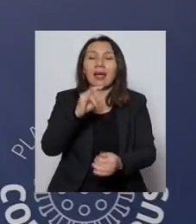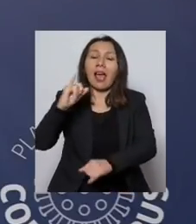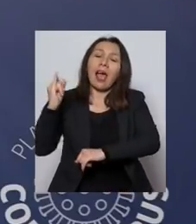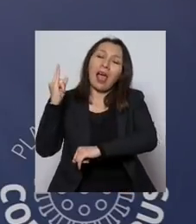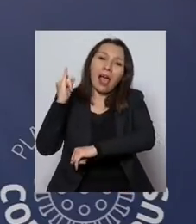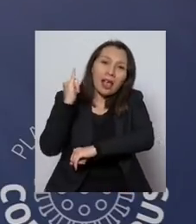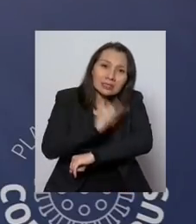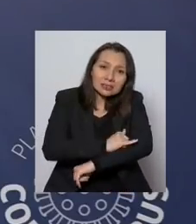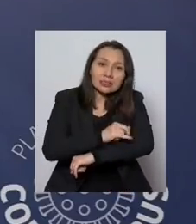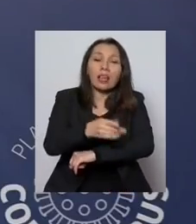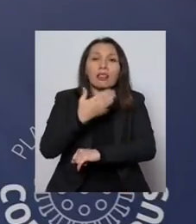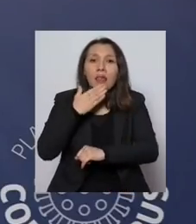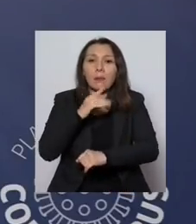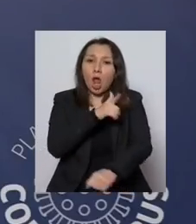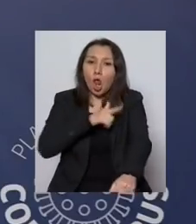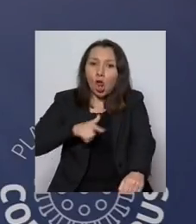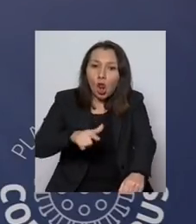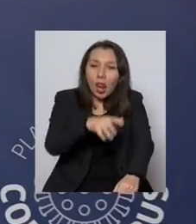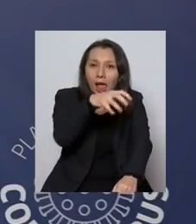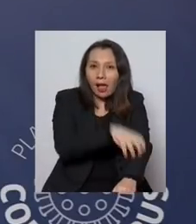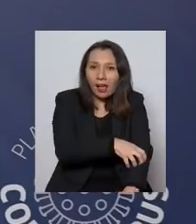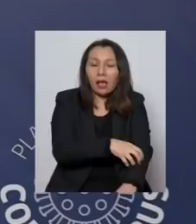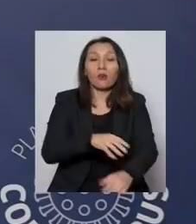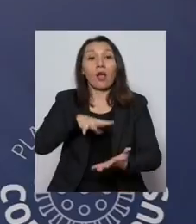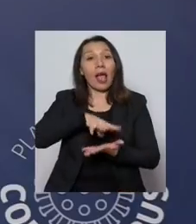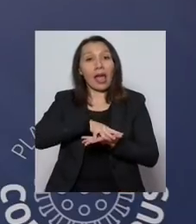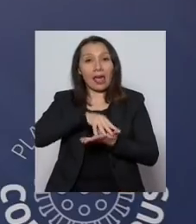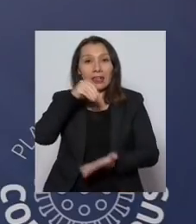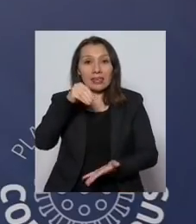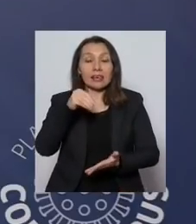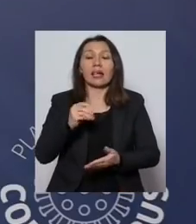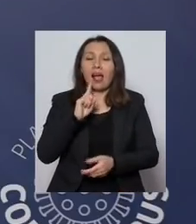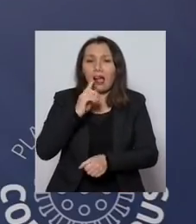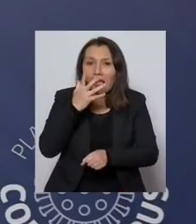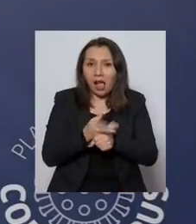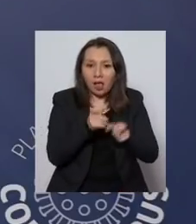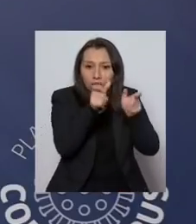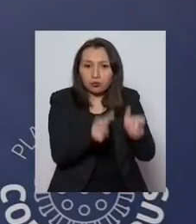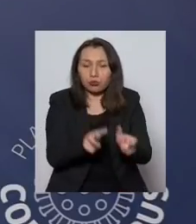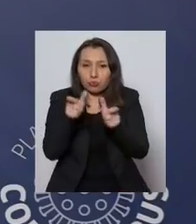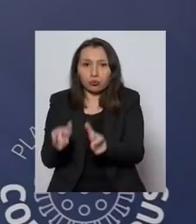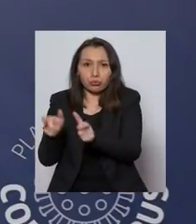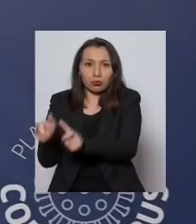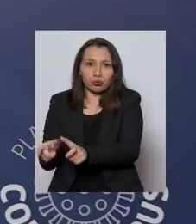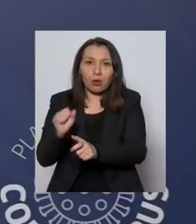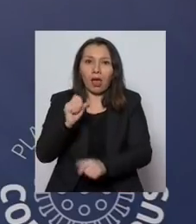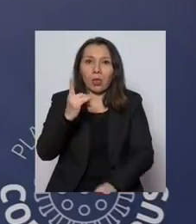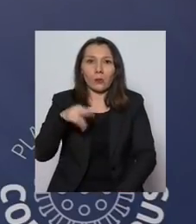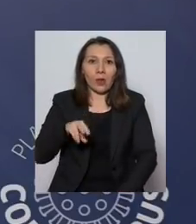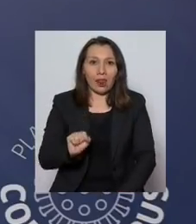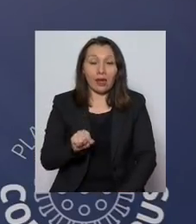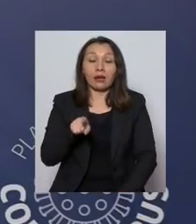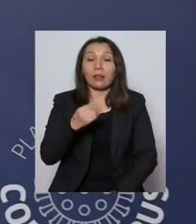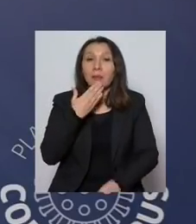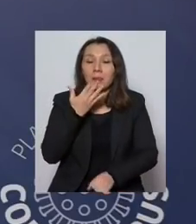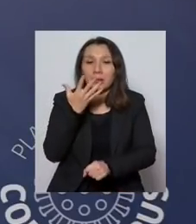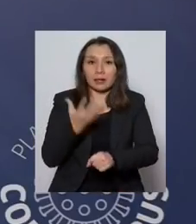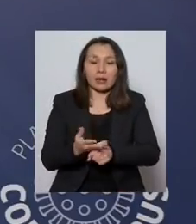Aysén, en la región de Los Lagos, en Arica, Parinacota. También tenemos